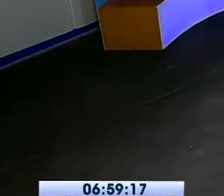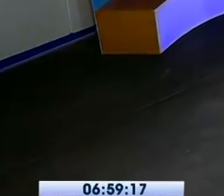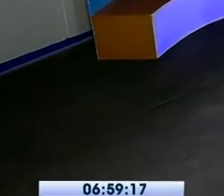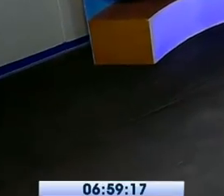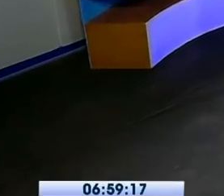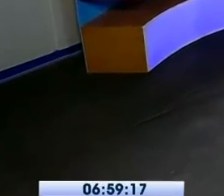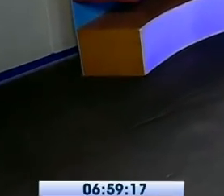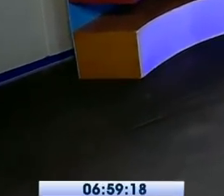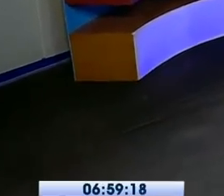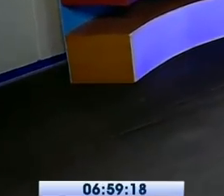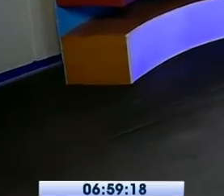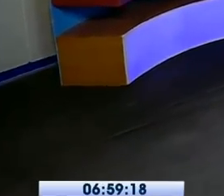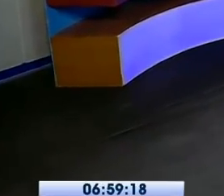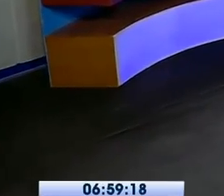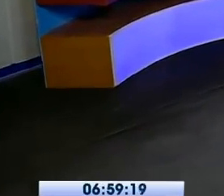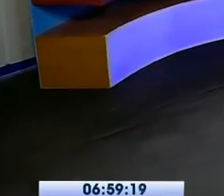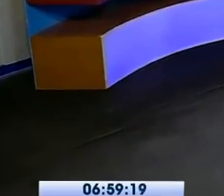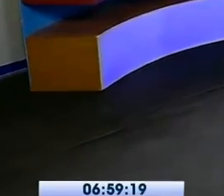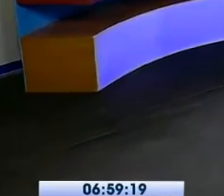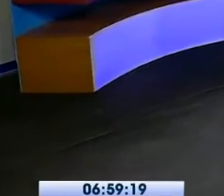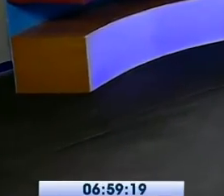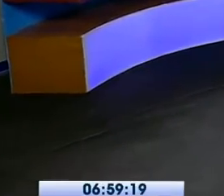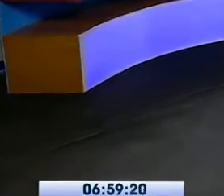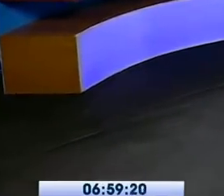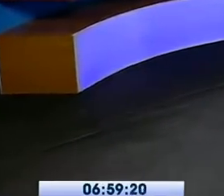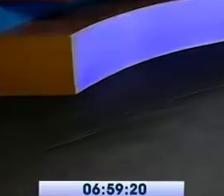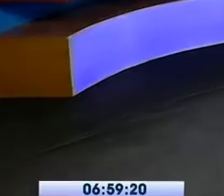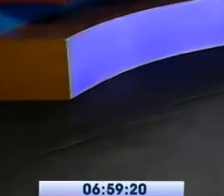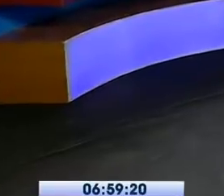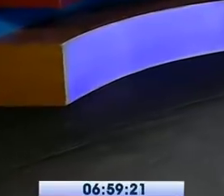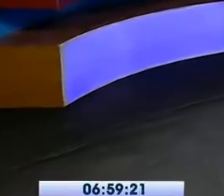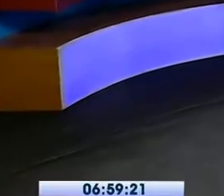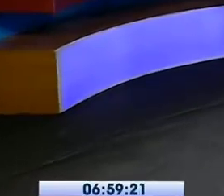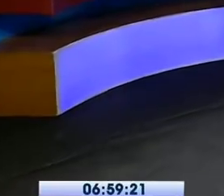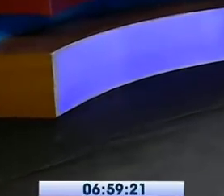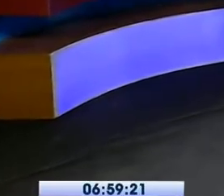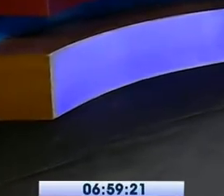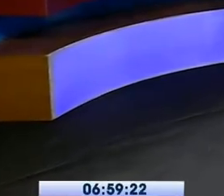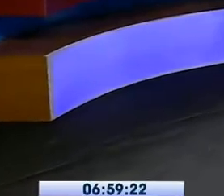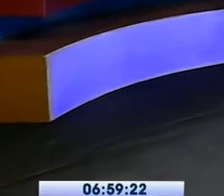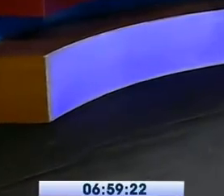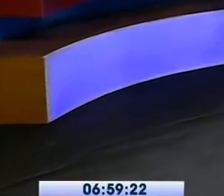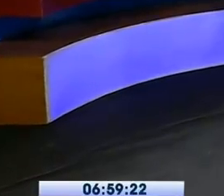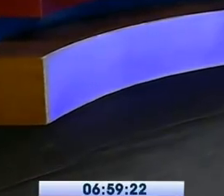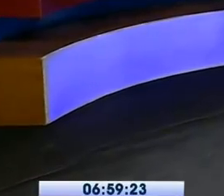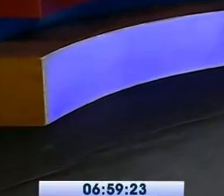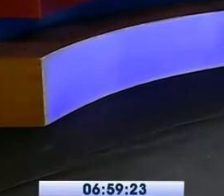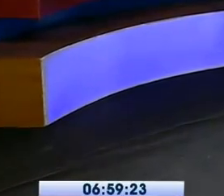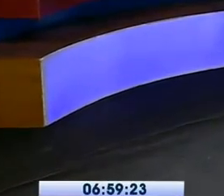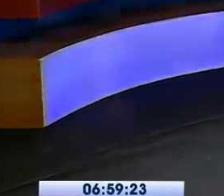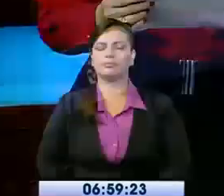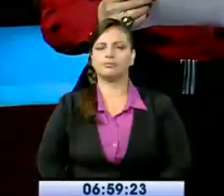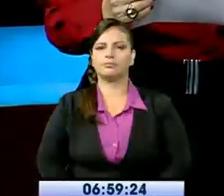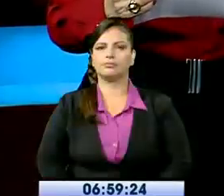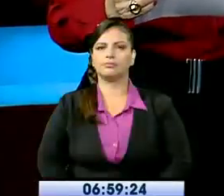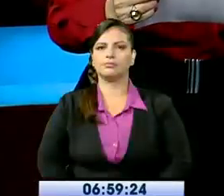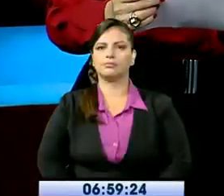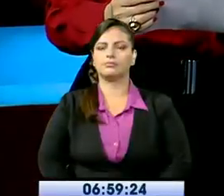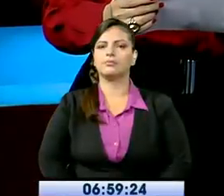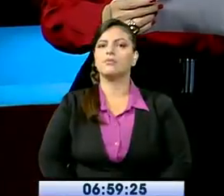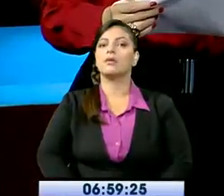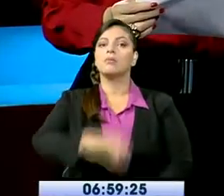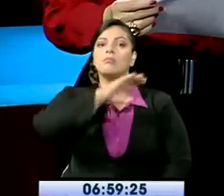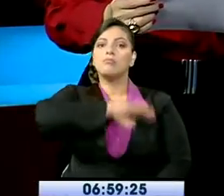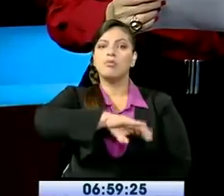Amables televidentes, gracias por continuar en nuestra sintonía. Y como lo habíamos anunciado, aquí detalles de este mega